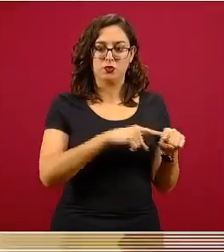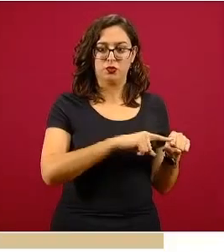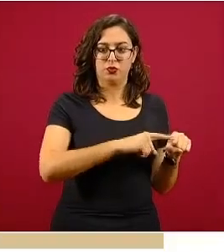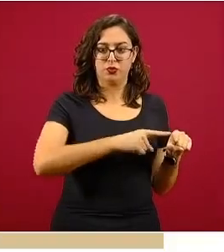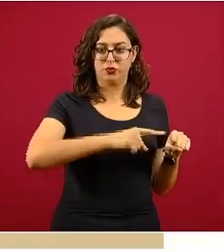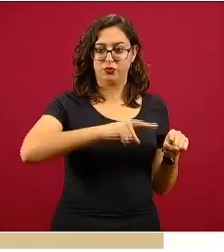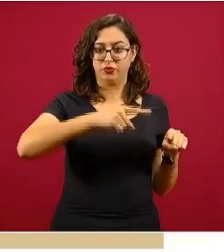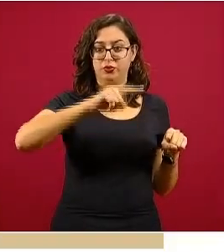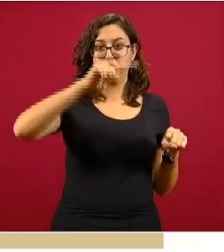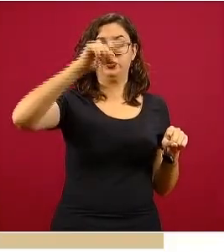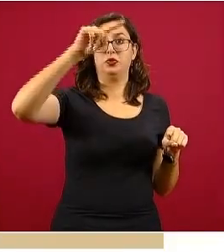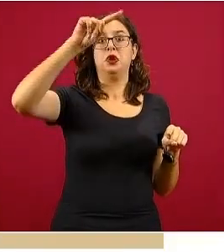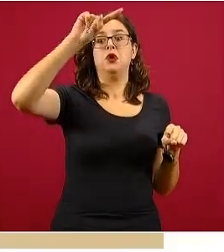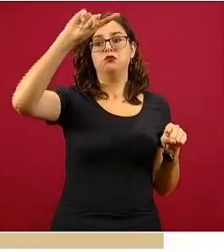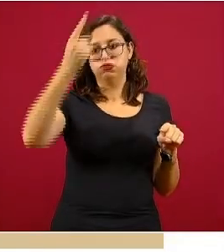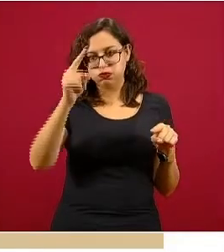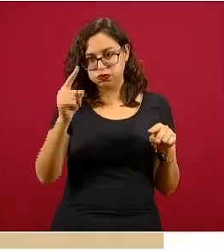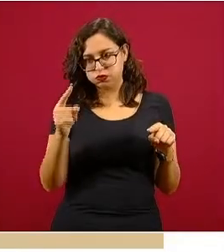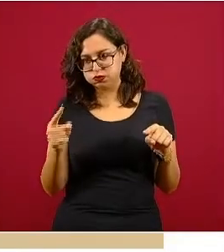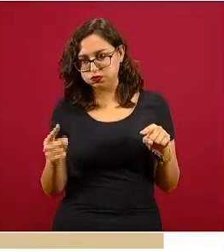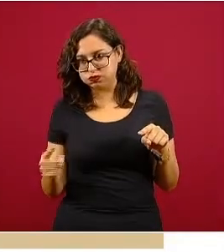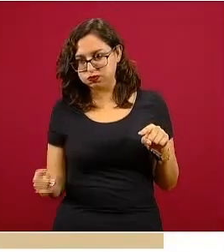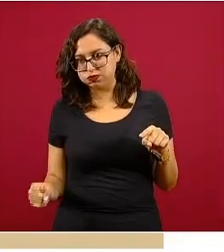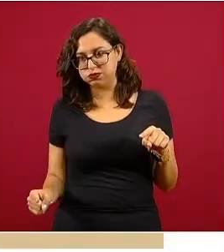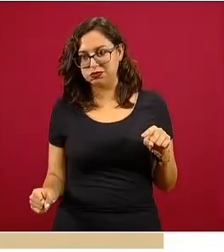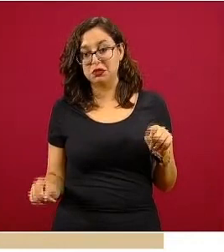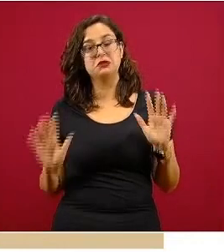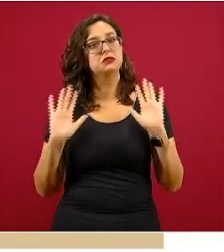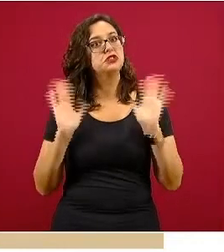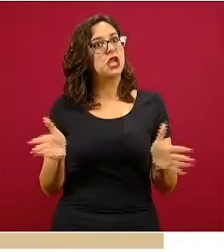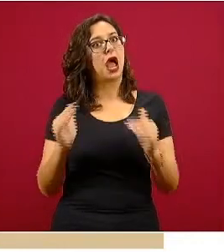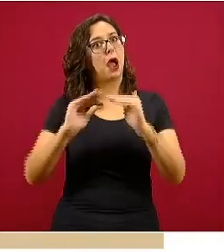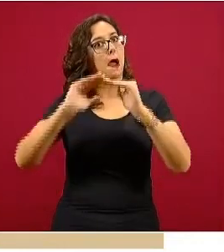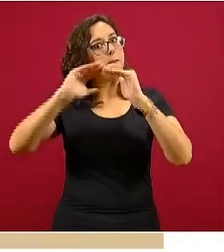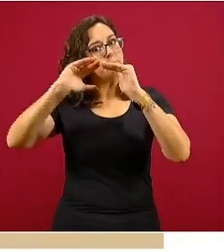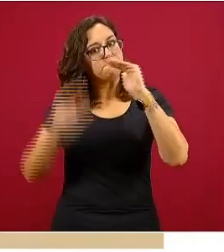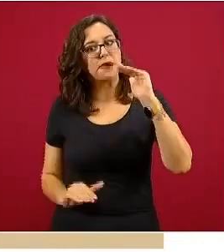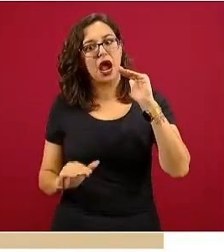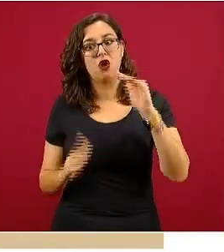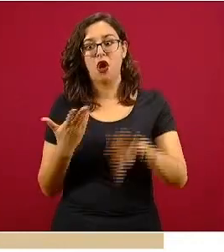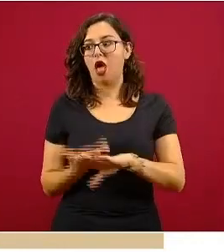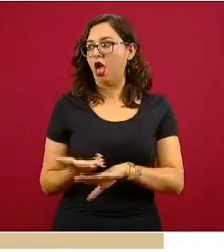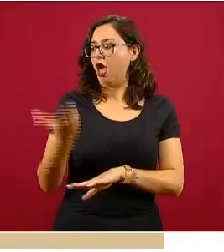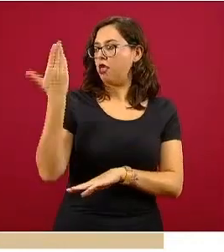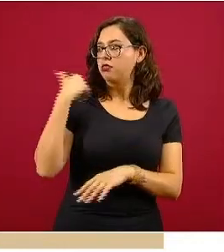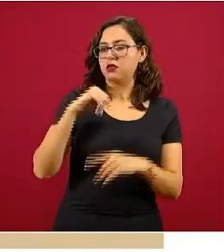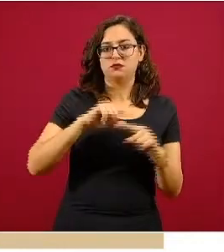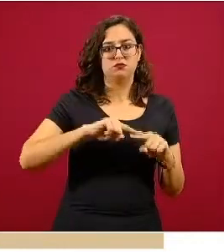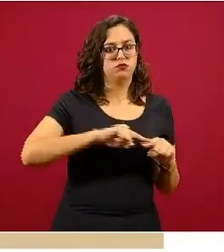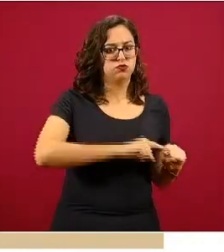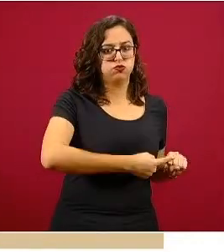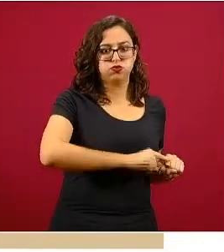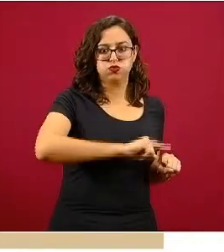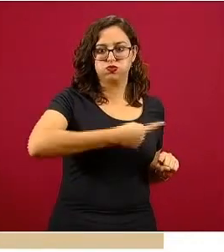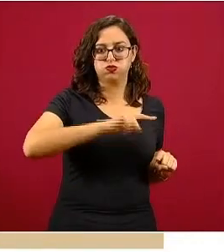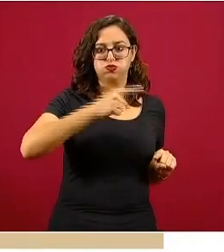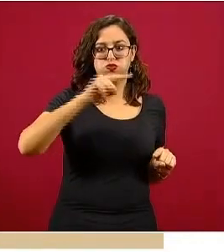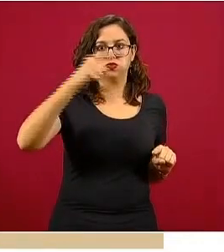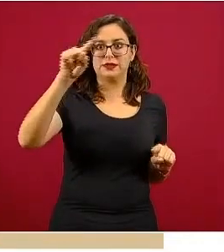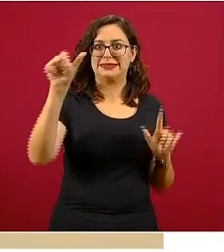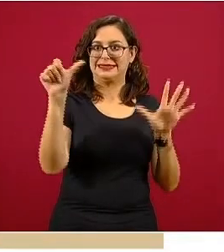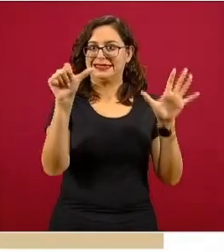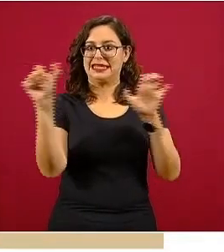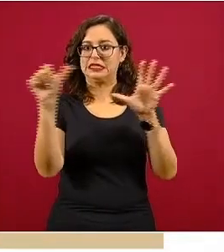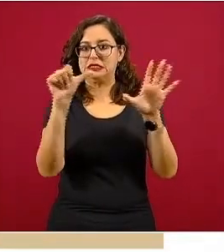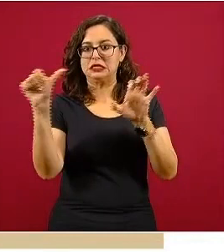debajo de los 200, después de haber llegado a tener puntos de transmisión de hasta 600. Vemos que va de la mano con la